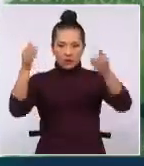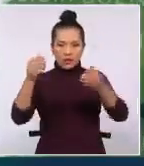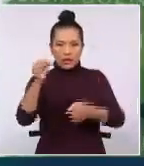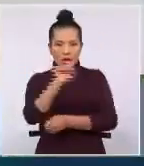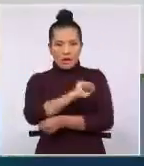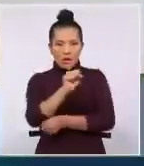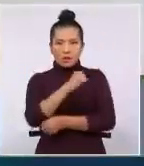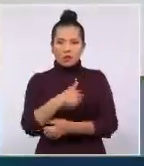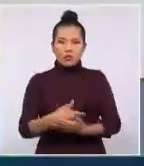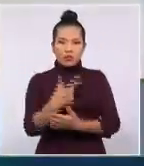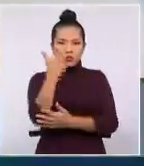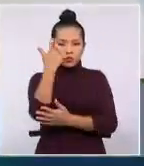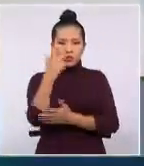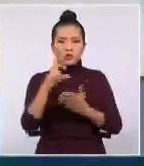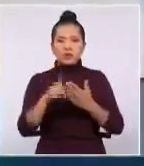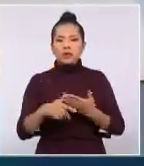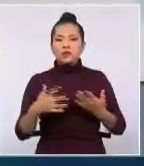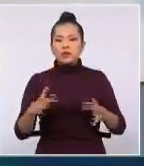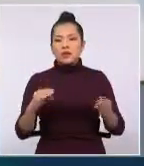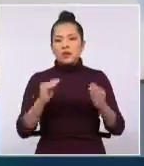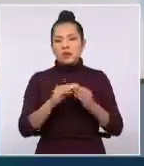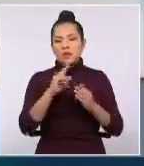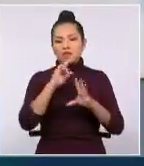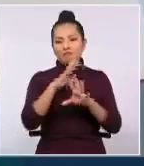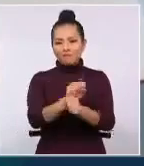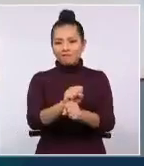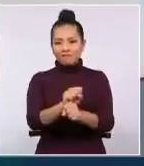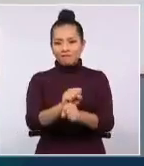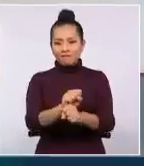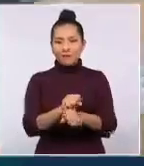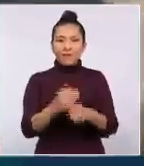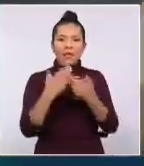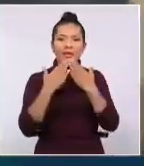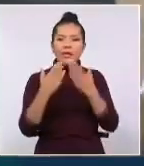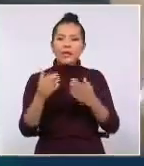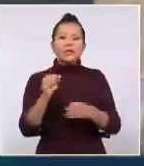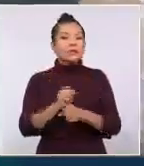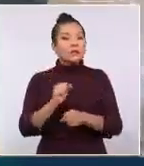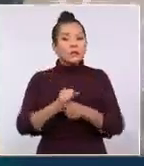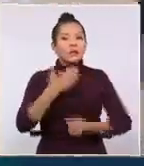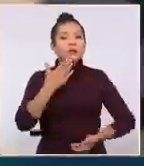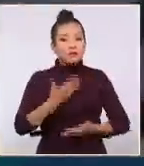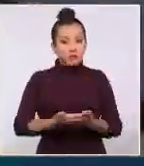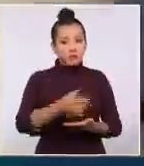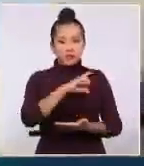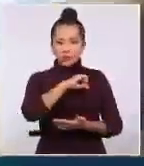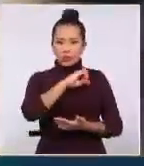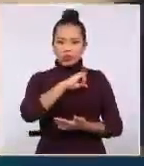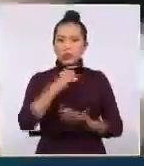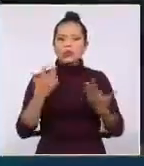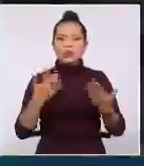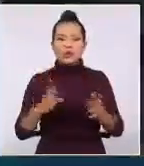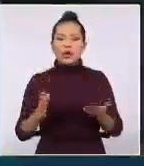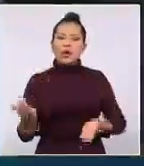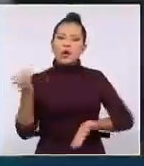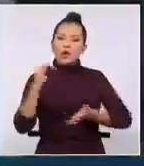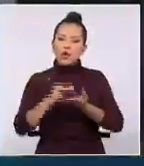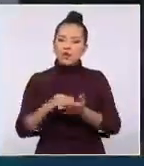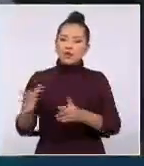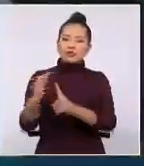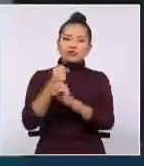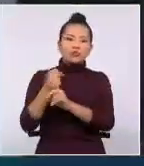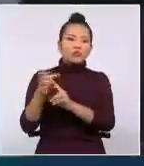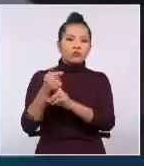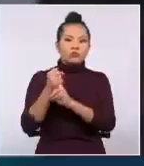para poderse abrir campo. Gracias al trabajo oportuno desarrollado por efectivos policiales, se logró recapturar nuevamente a estas